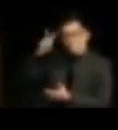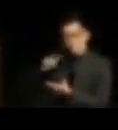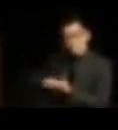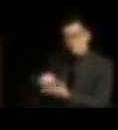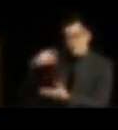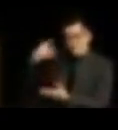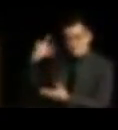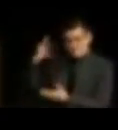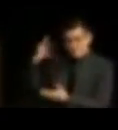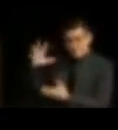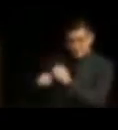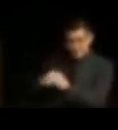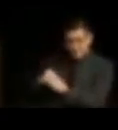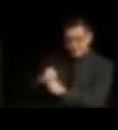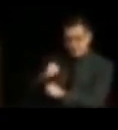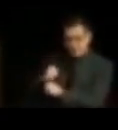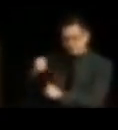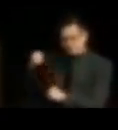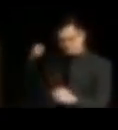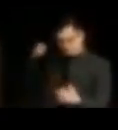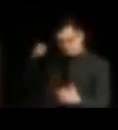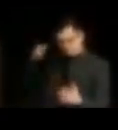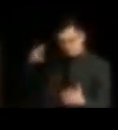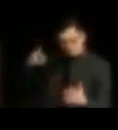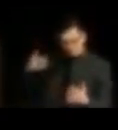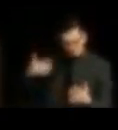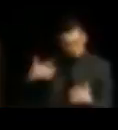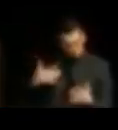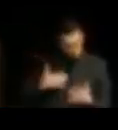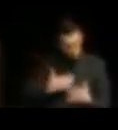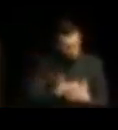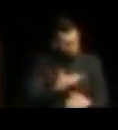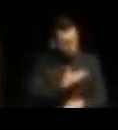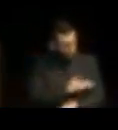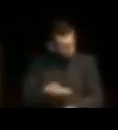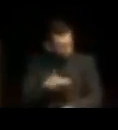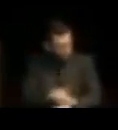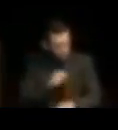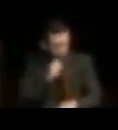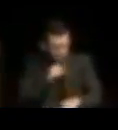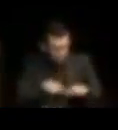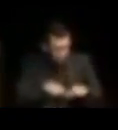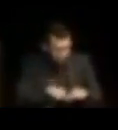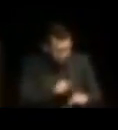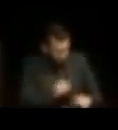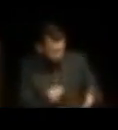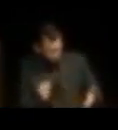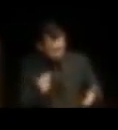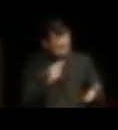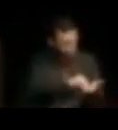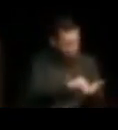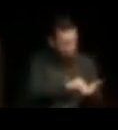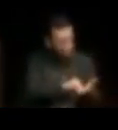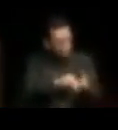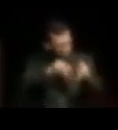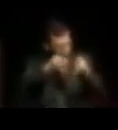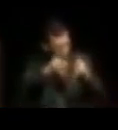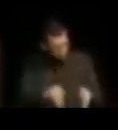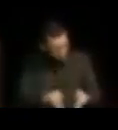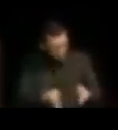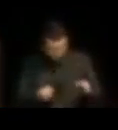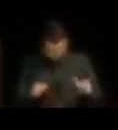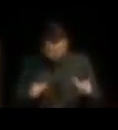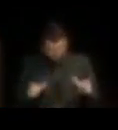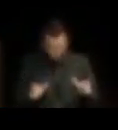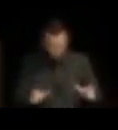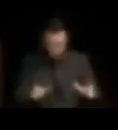año 2010 y a su vez reitero el compromiso de implementar las medidas que